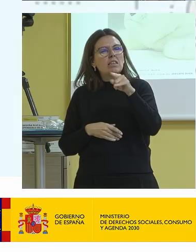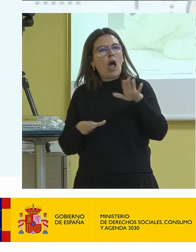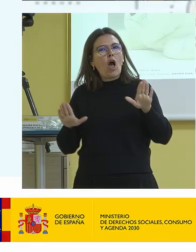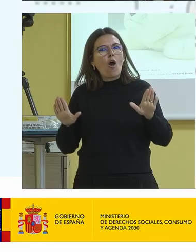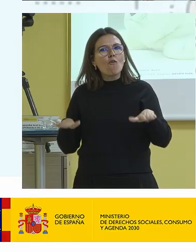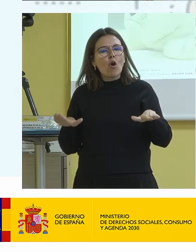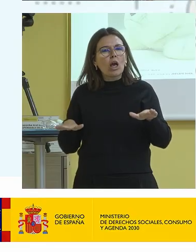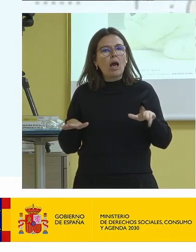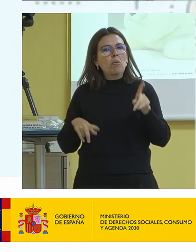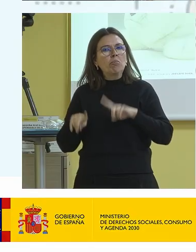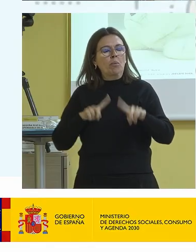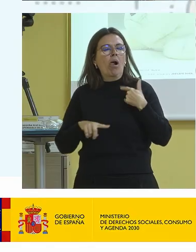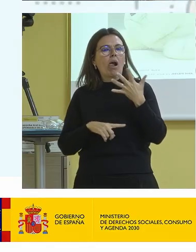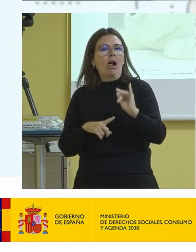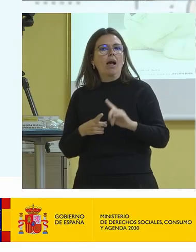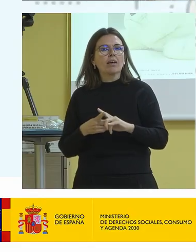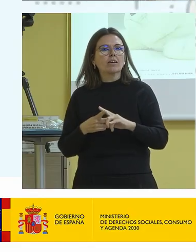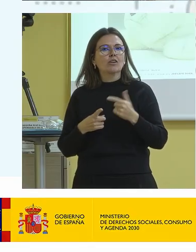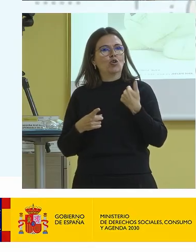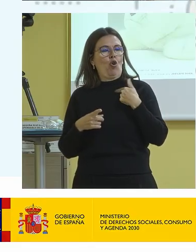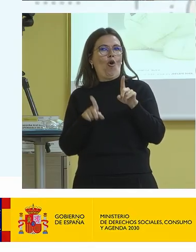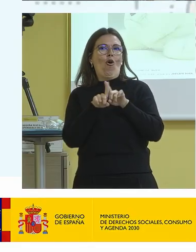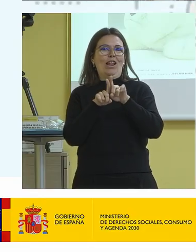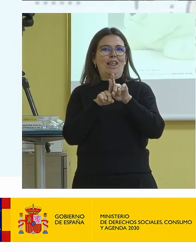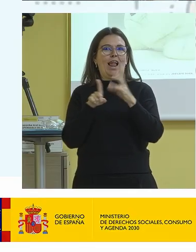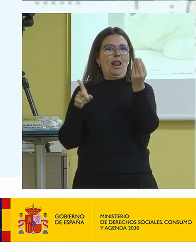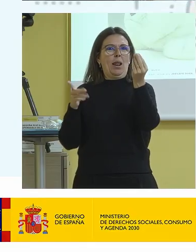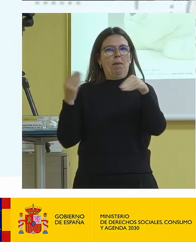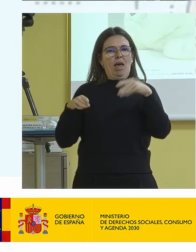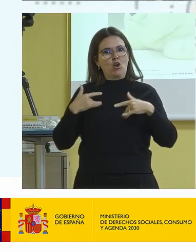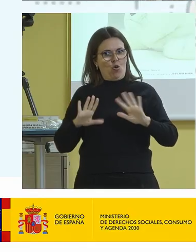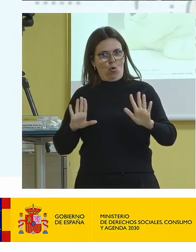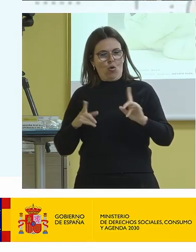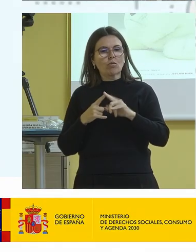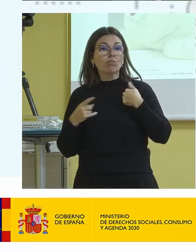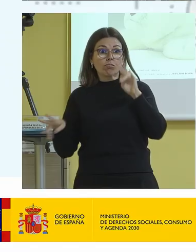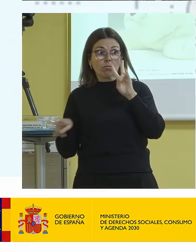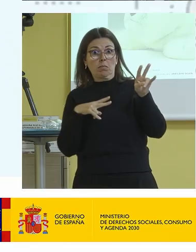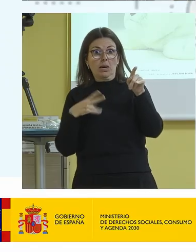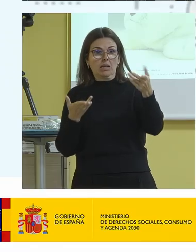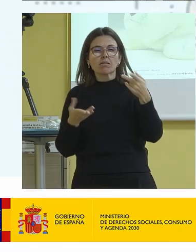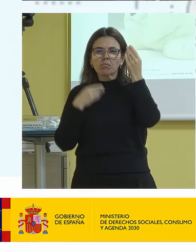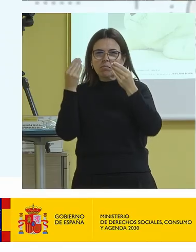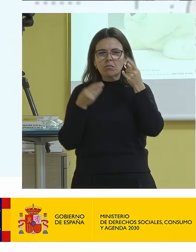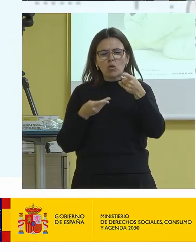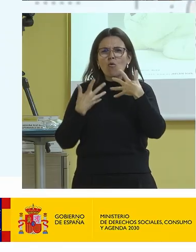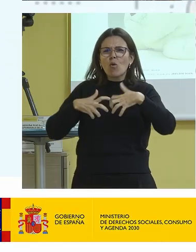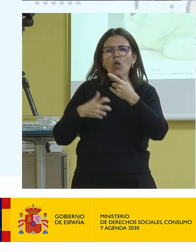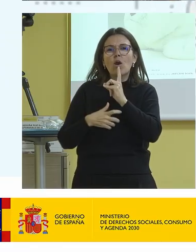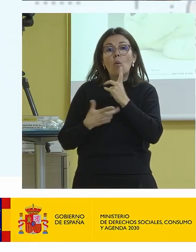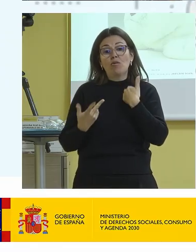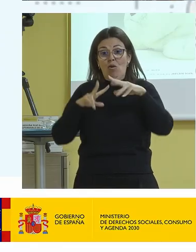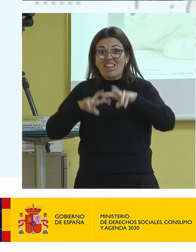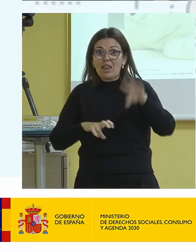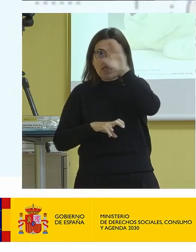foca tiene un problema. Y yo no me voy a meter con ellos mucho más de la cuenta. Cuando tú ves esto realmente, te planteas cómo funciona, y si eres